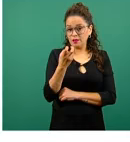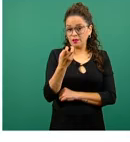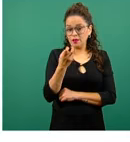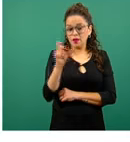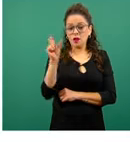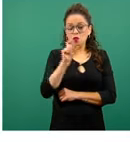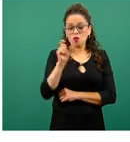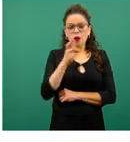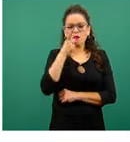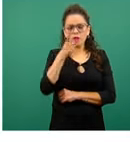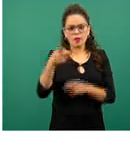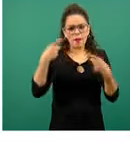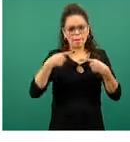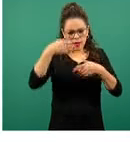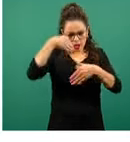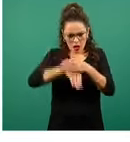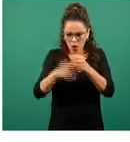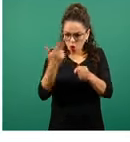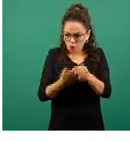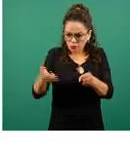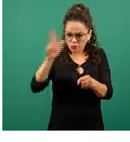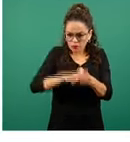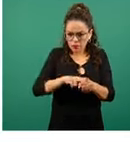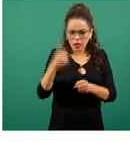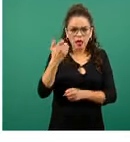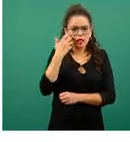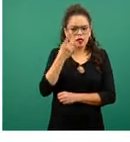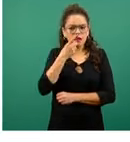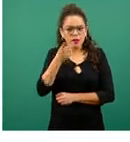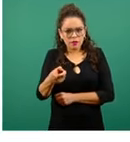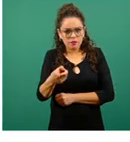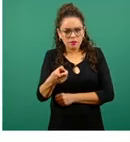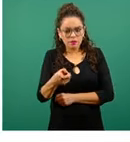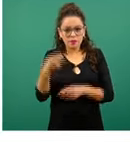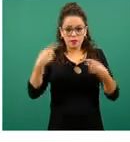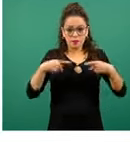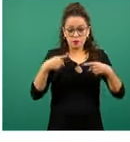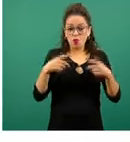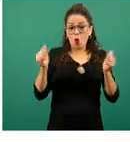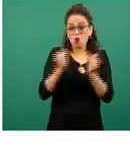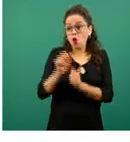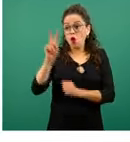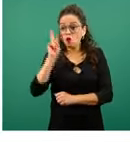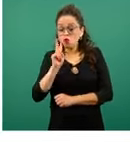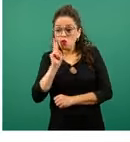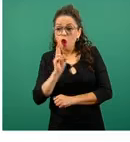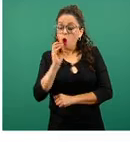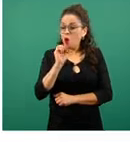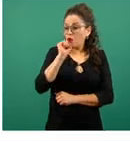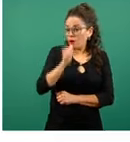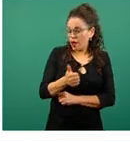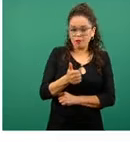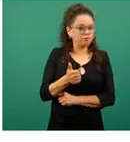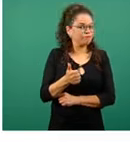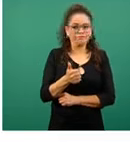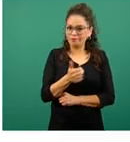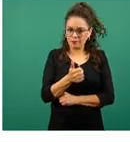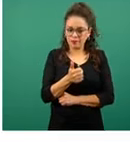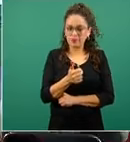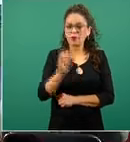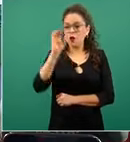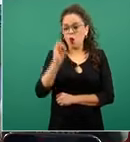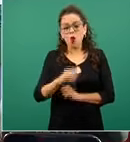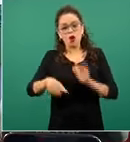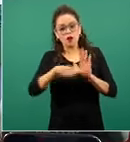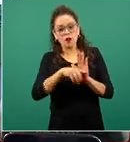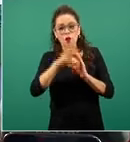personas hospitalizadas, no estamos hablando de personas que se muestrearon o no se muestrearon, no estamos hablando de personas que dieron o no negativo